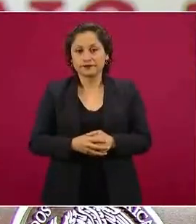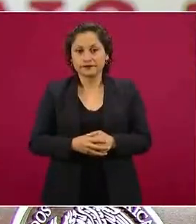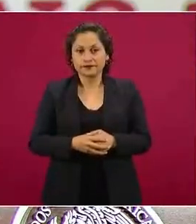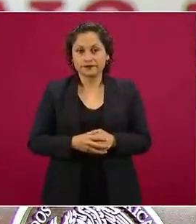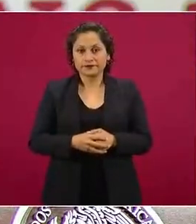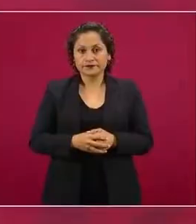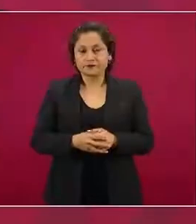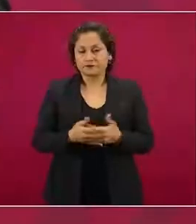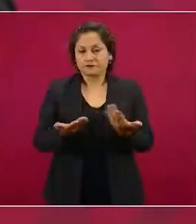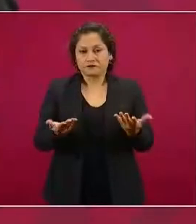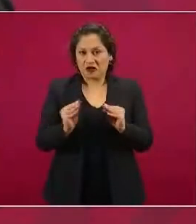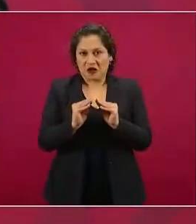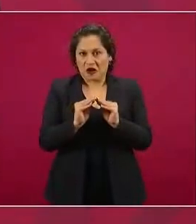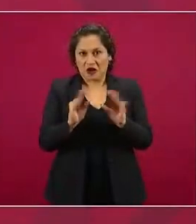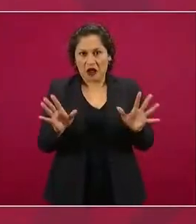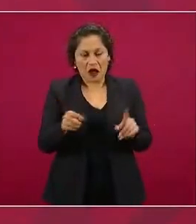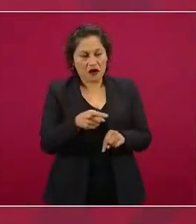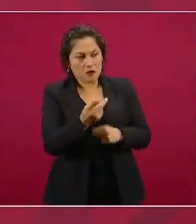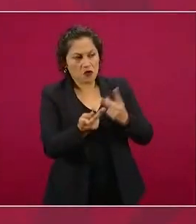las matemáticas,